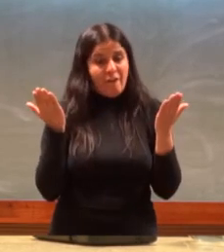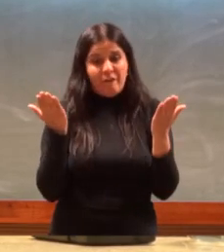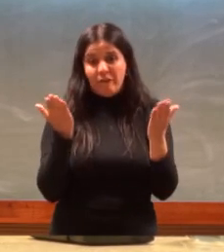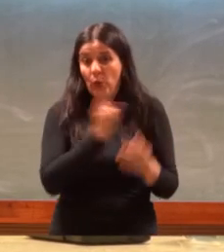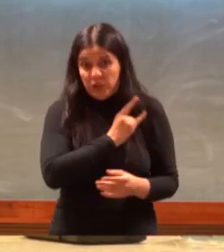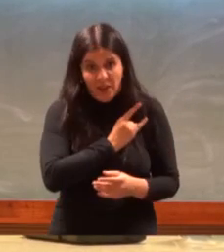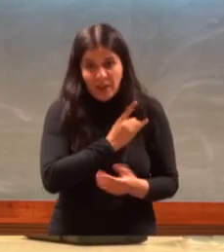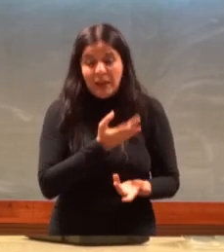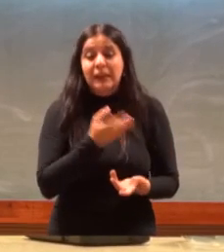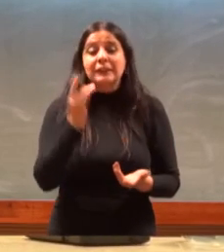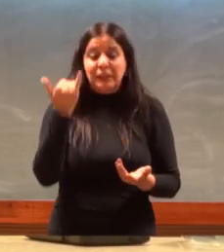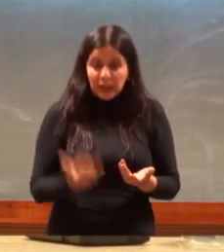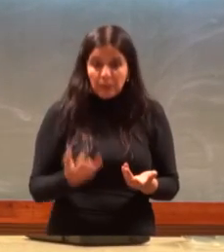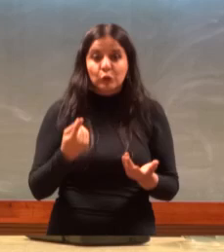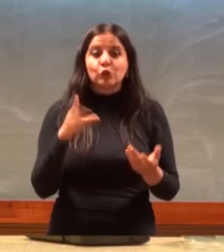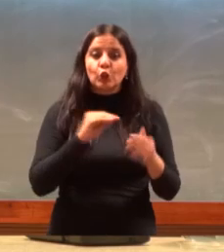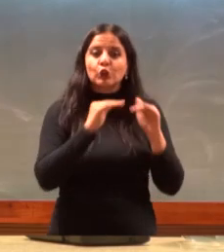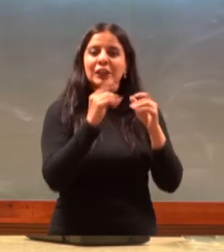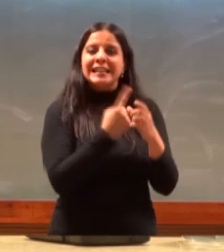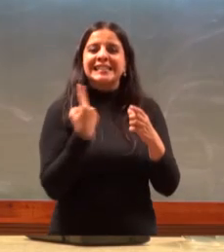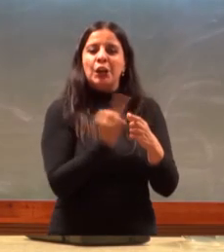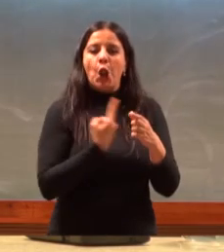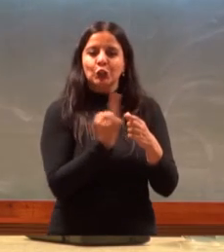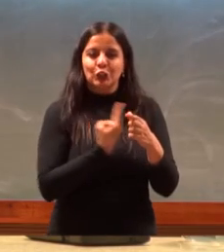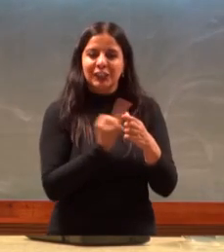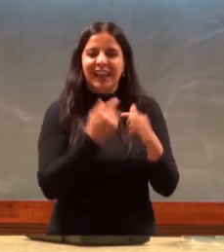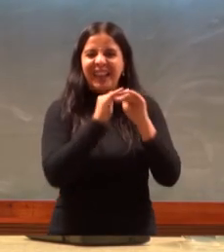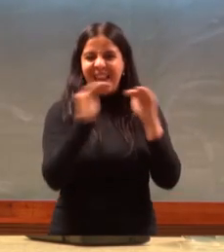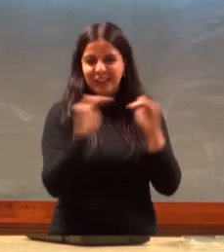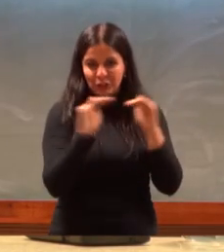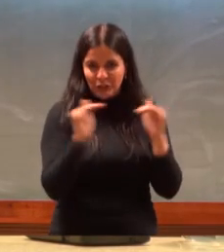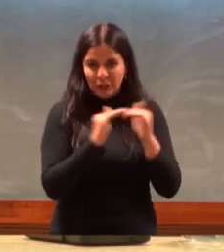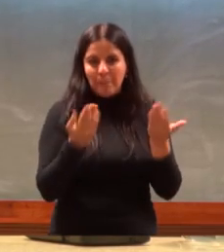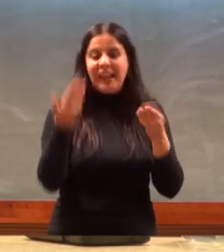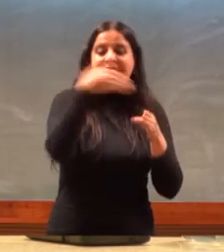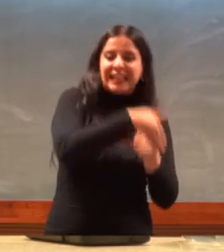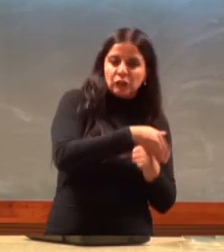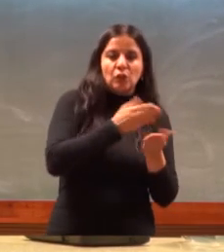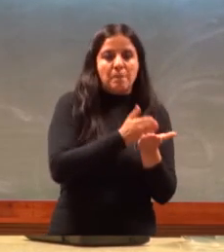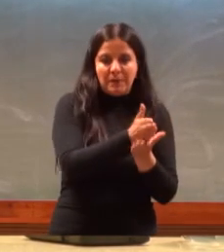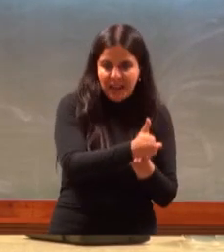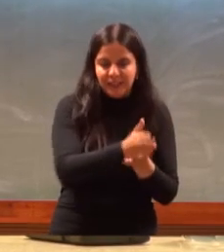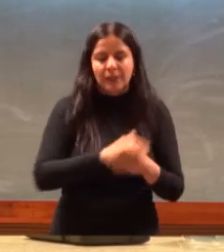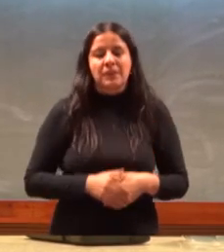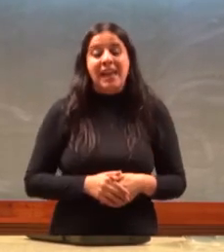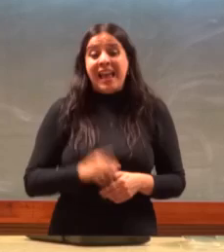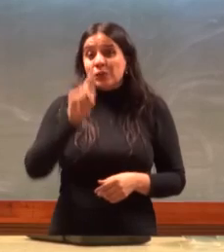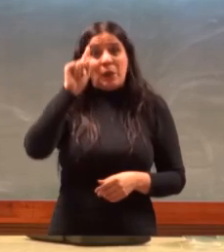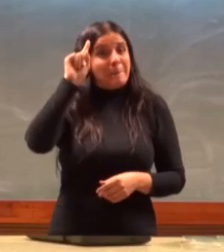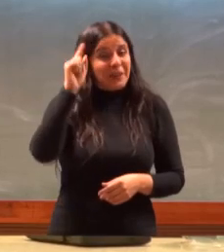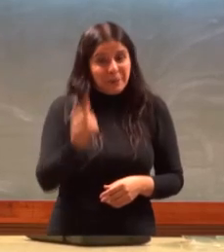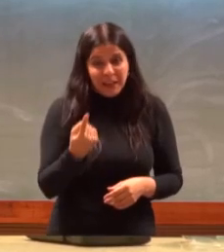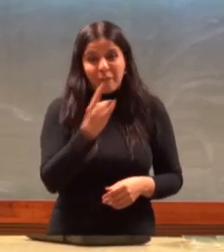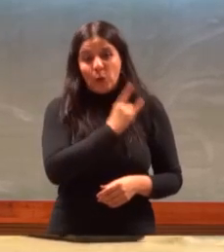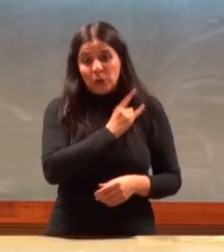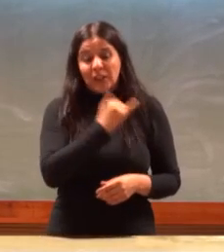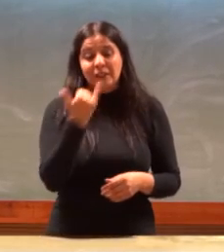un equipo docente para los ciclos de nivelación en el marco del programa de ingreso Y permanencia porque fuimos una de las primeras facultades en desarrollar un área de